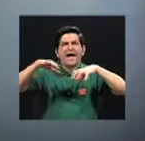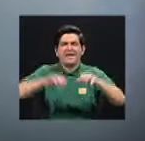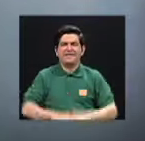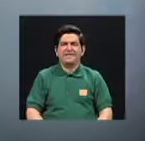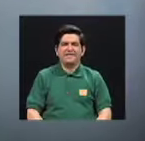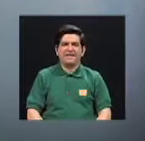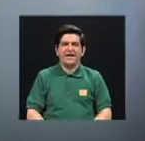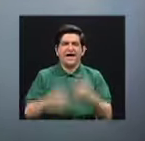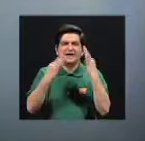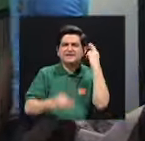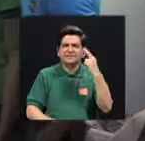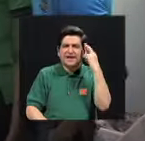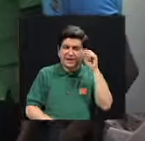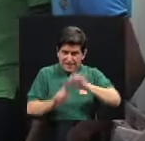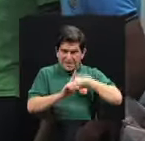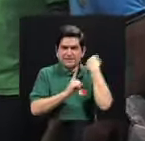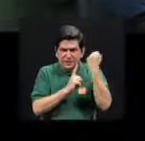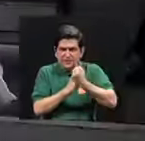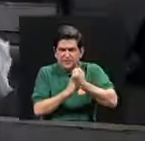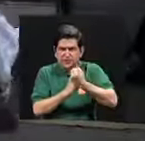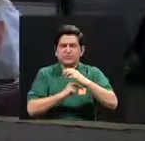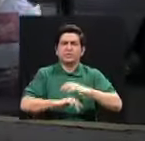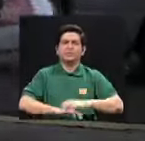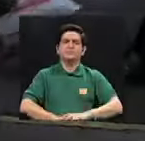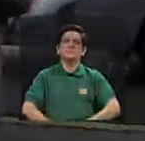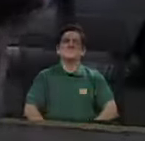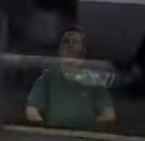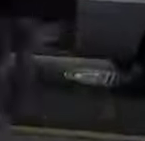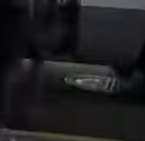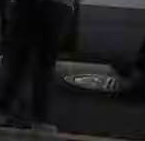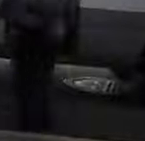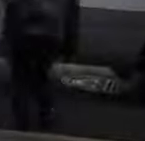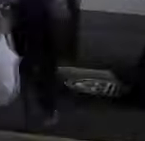esta actividad es que pudiéramos reflexionar sobre eso.